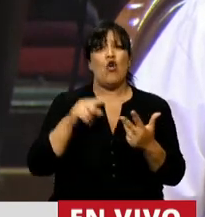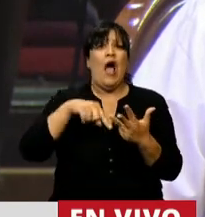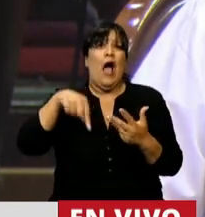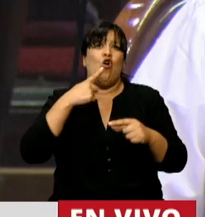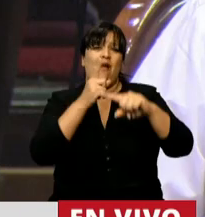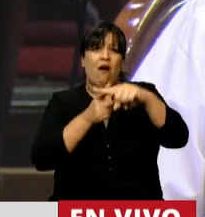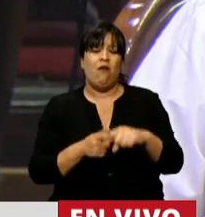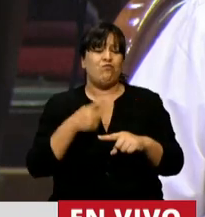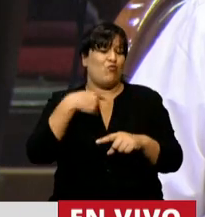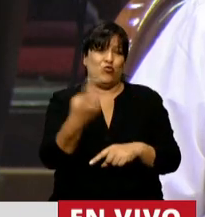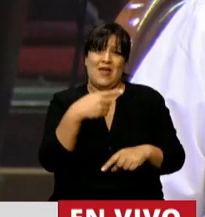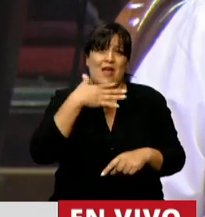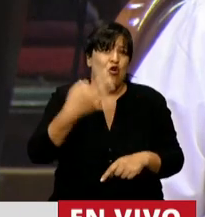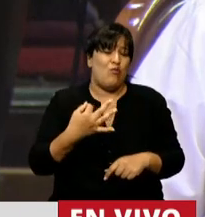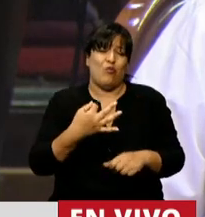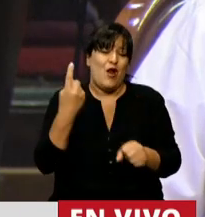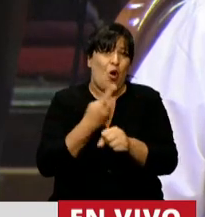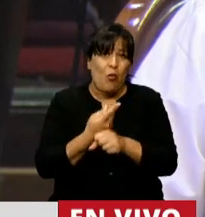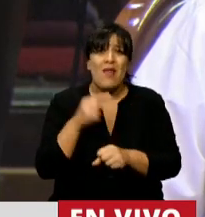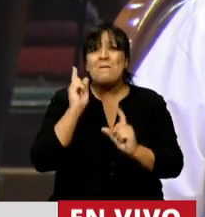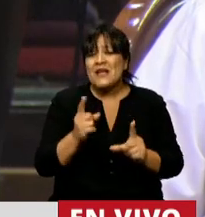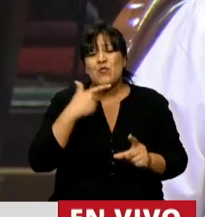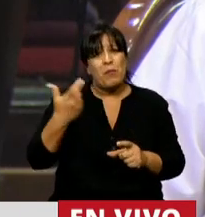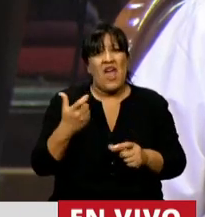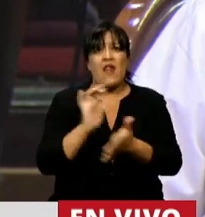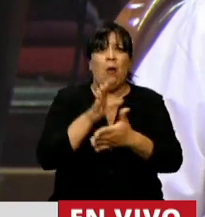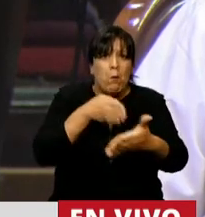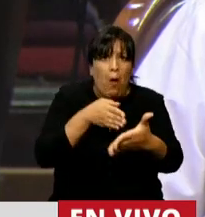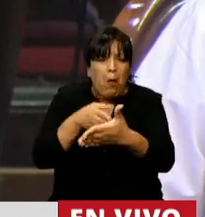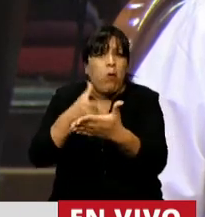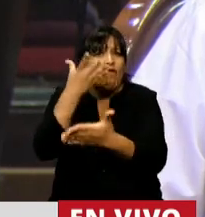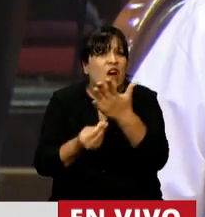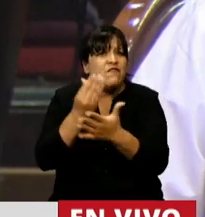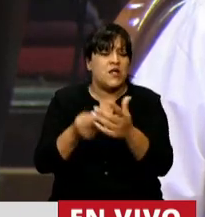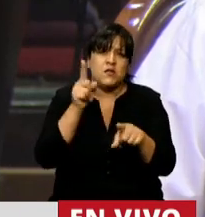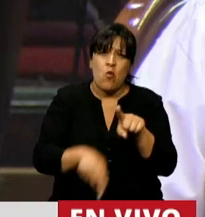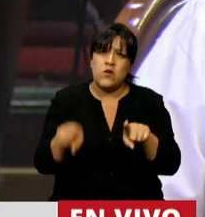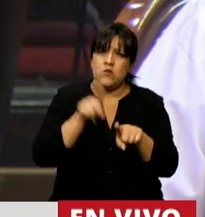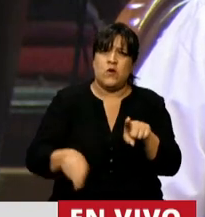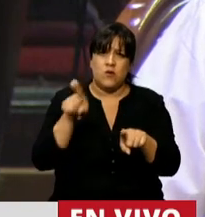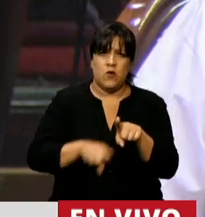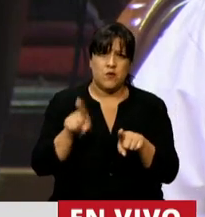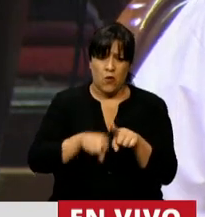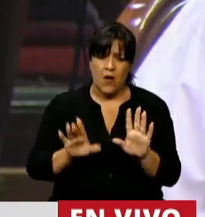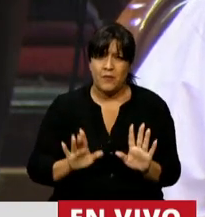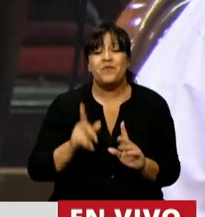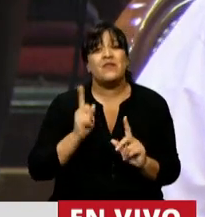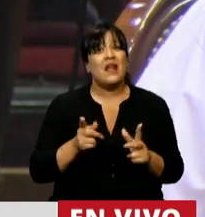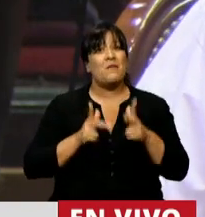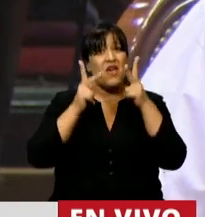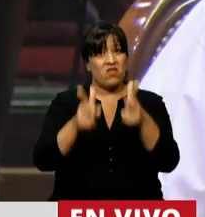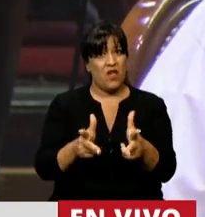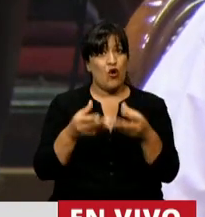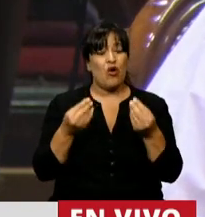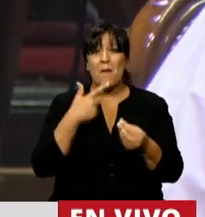fórmula que ustedes no van a poder cumplir, es la misma piedra. Ahora, además, señor presidente, además de